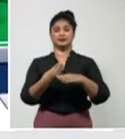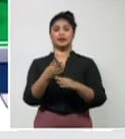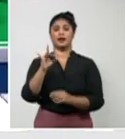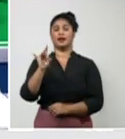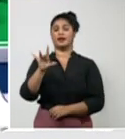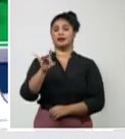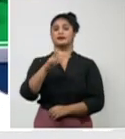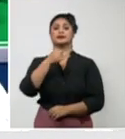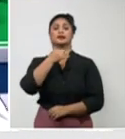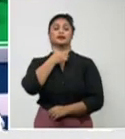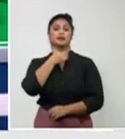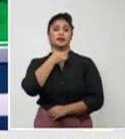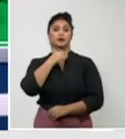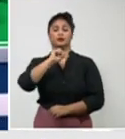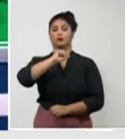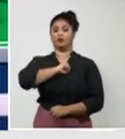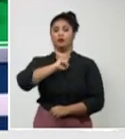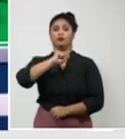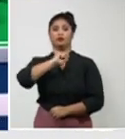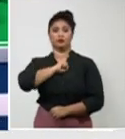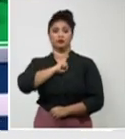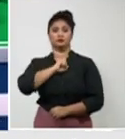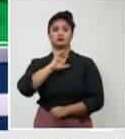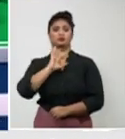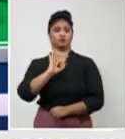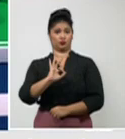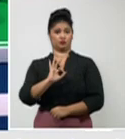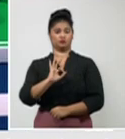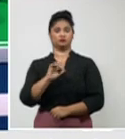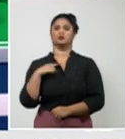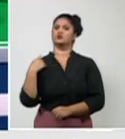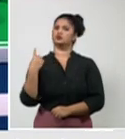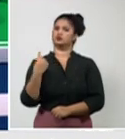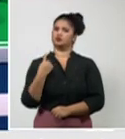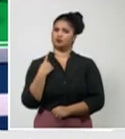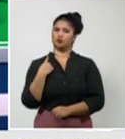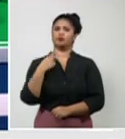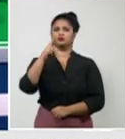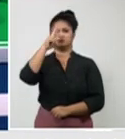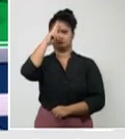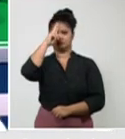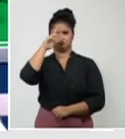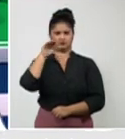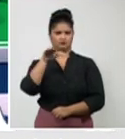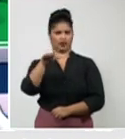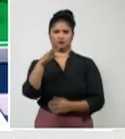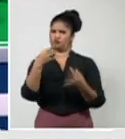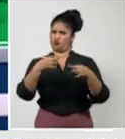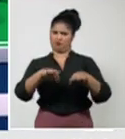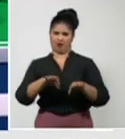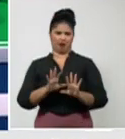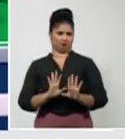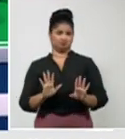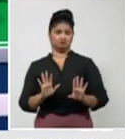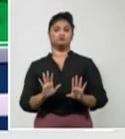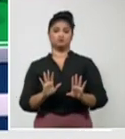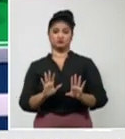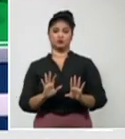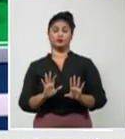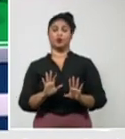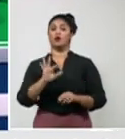y falta de aire. Fue necesario ingresarlo después de una estadía hospitalaria de 8